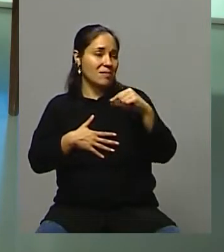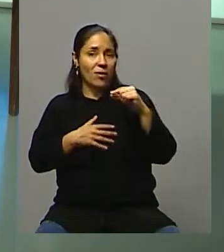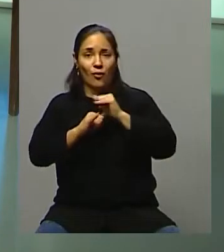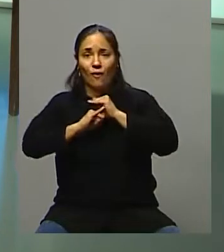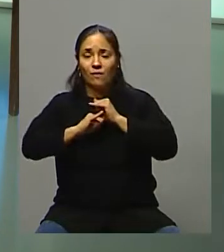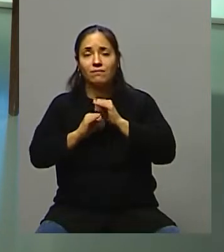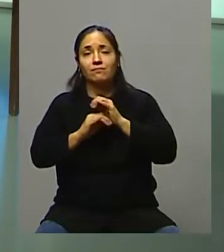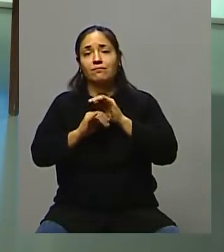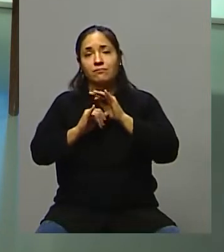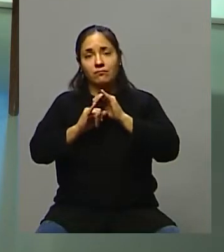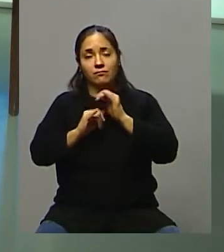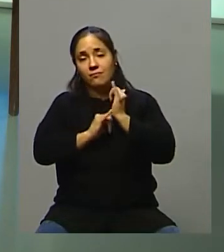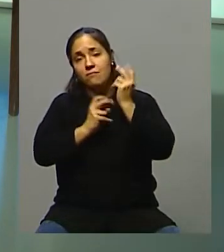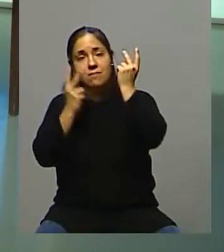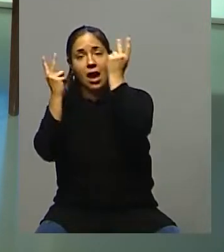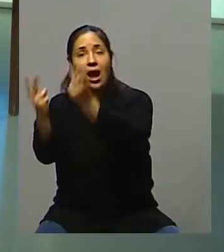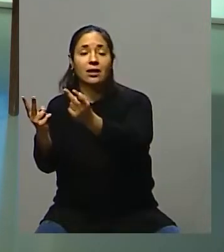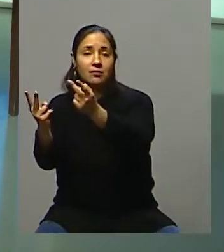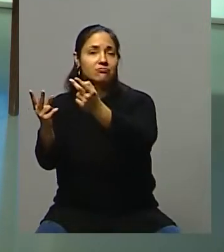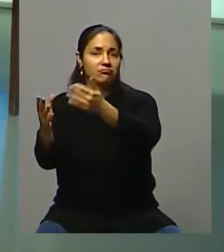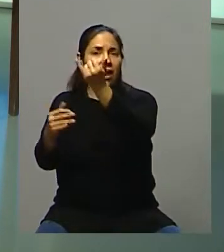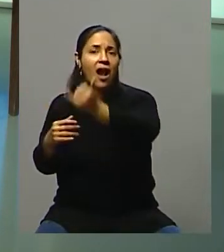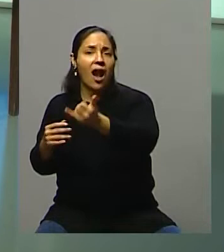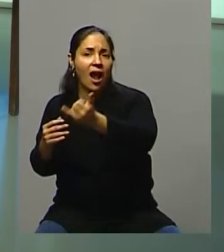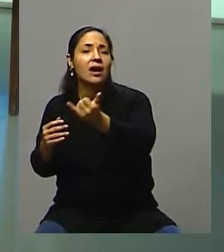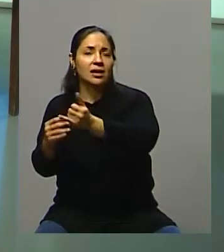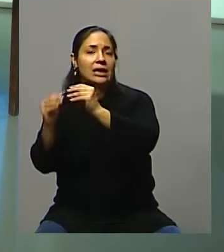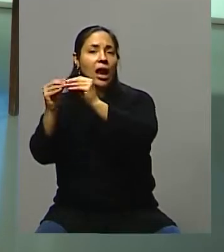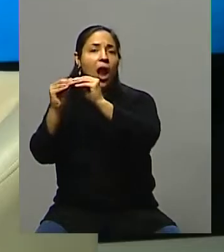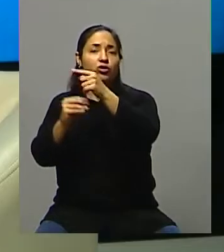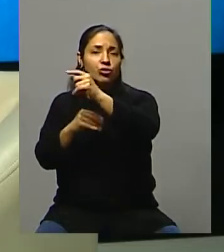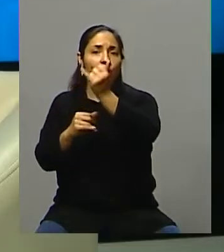circulación, o donde hay, circulación no, donde hay descripción de casos,